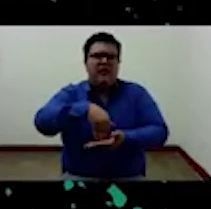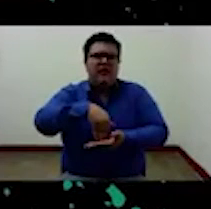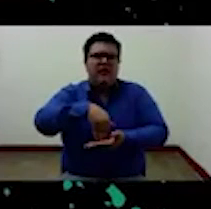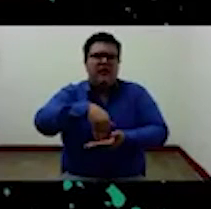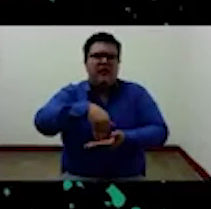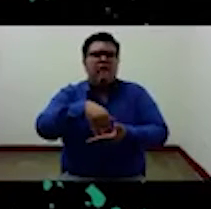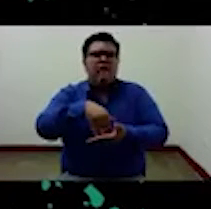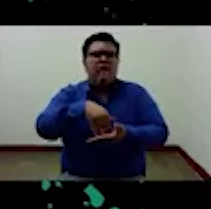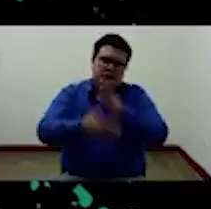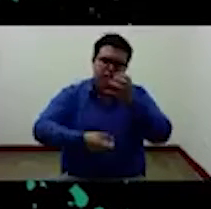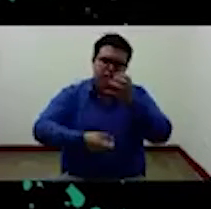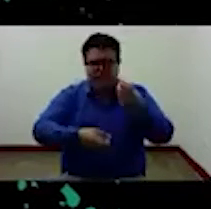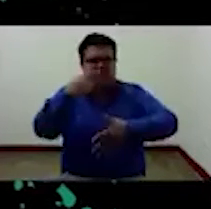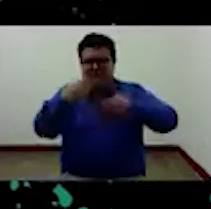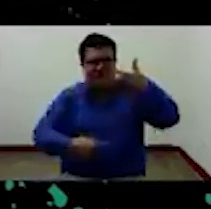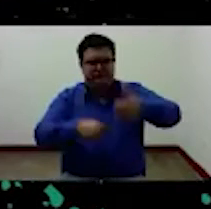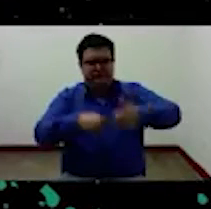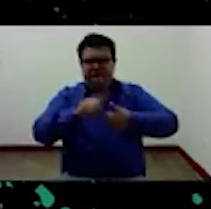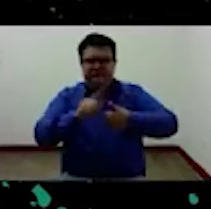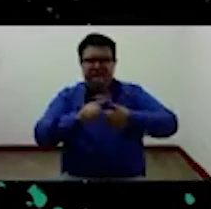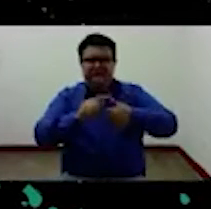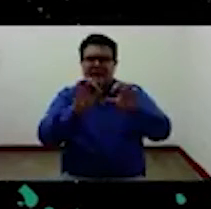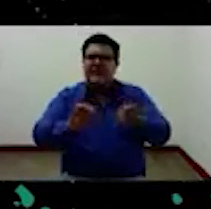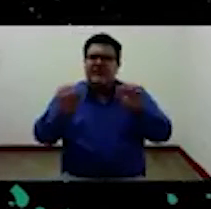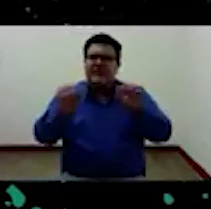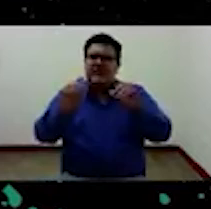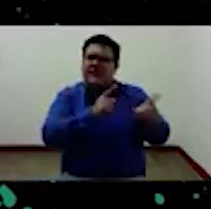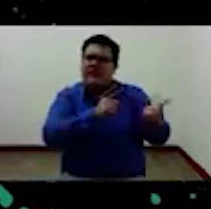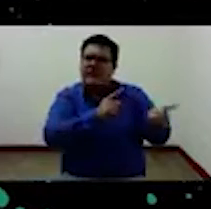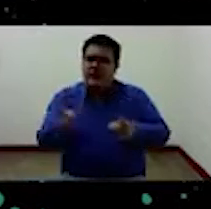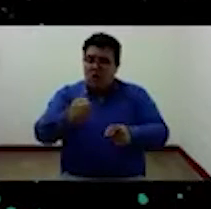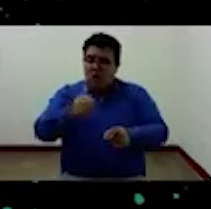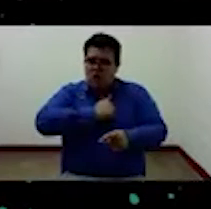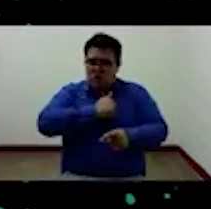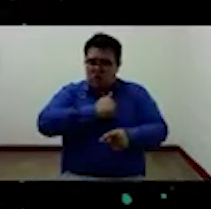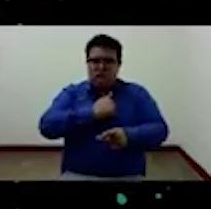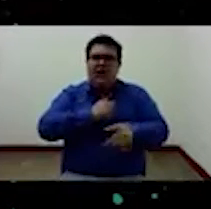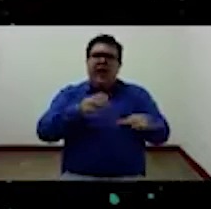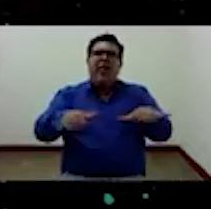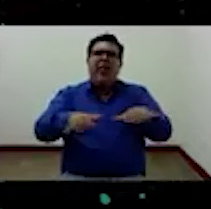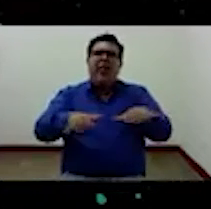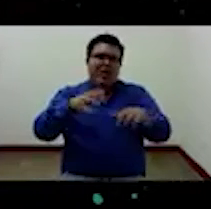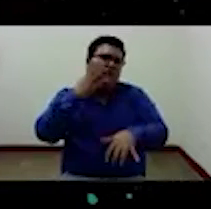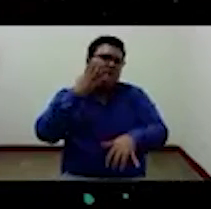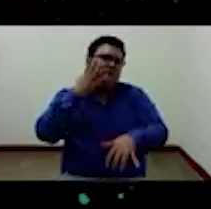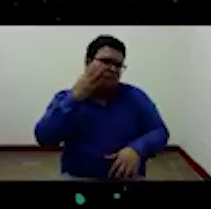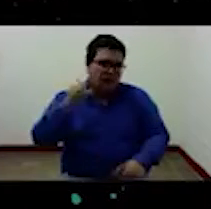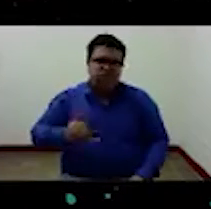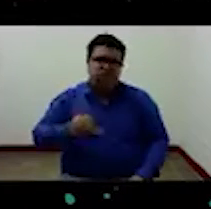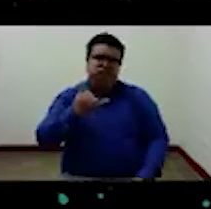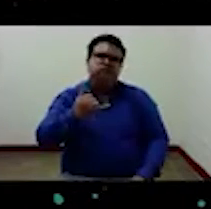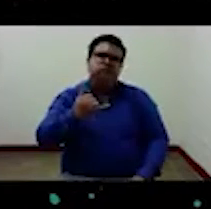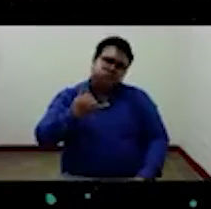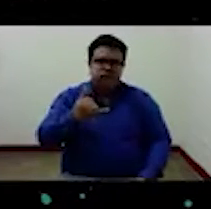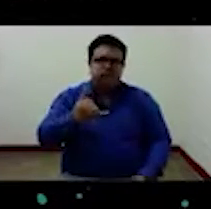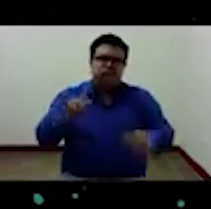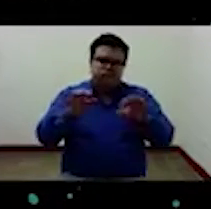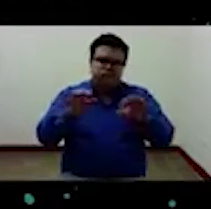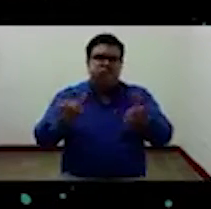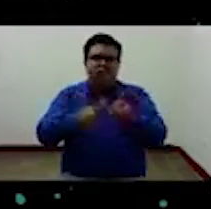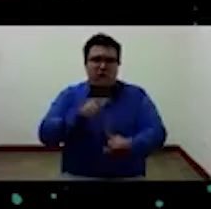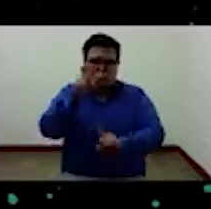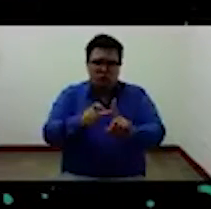Varias cosas. La charla va a ser desde mi práctica personal, o sea que va a ser una charla subjetiva,